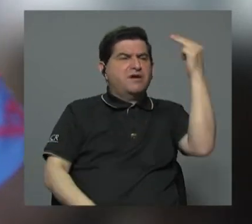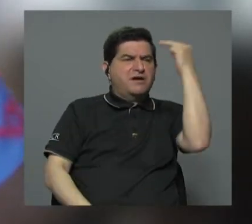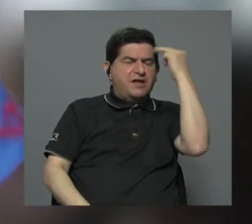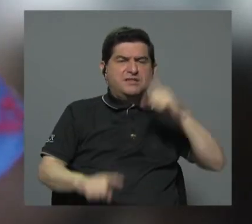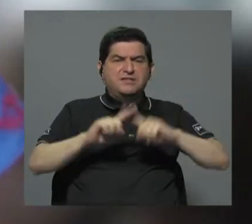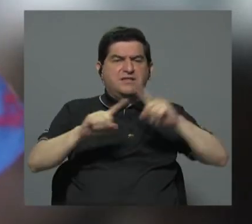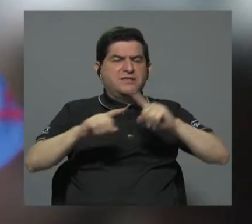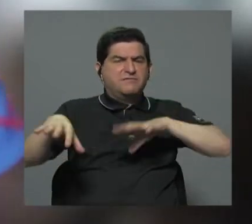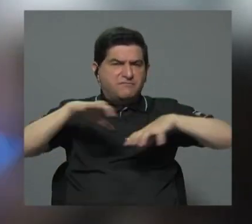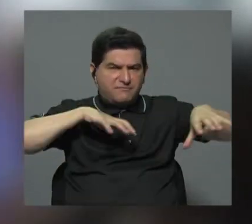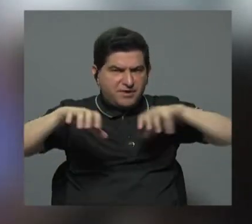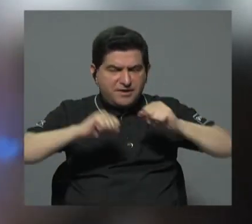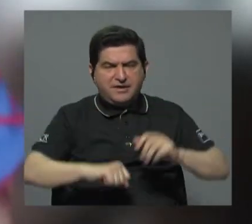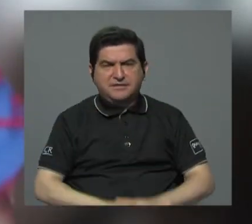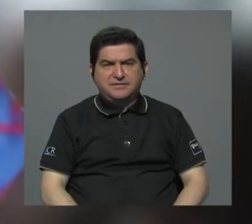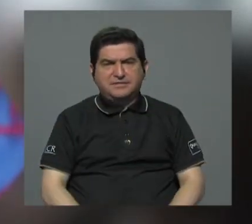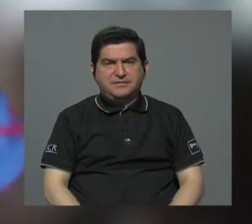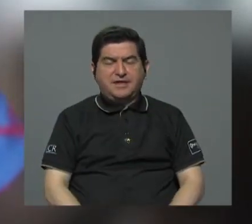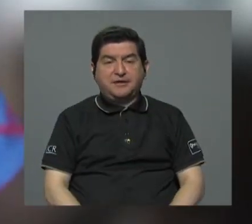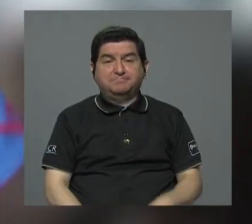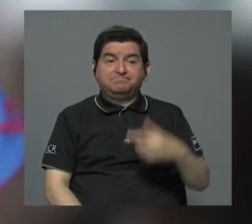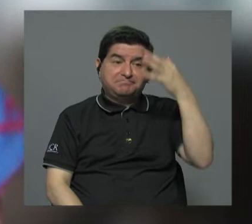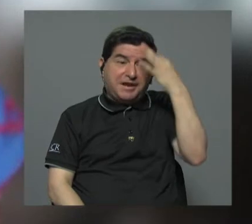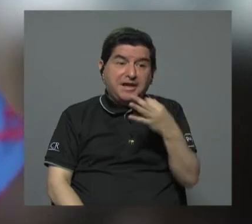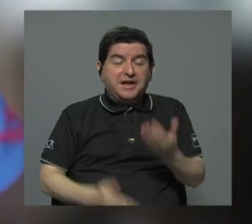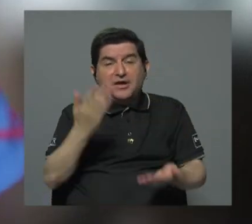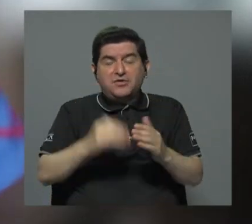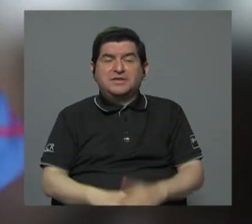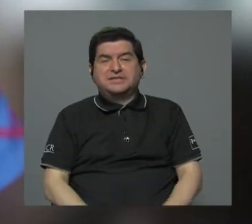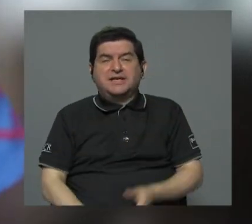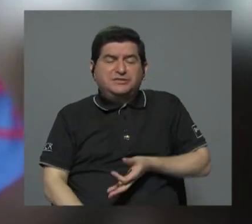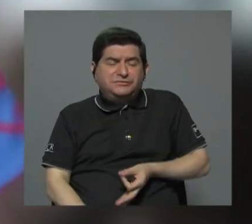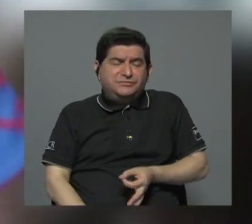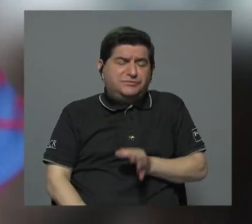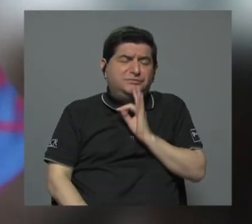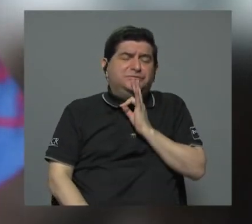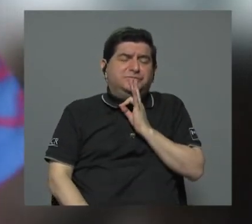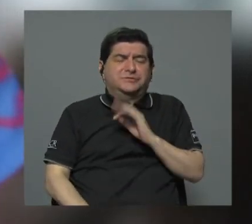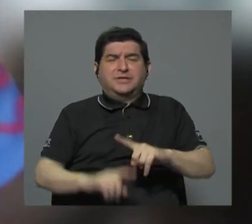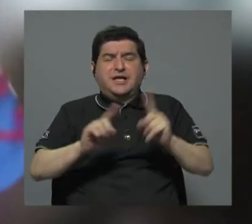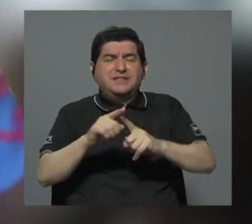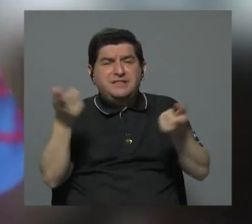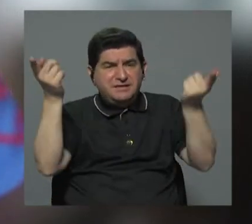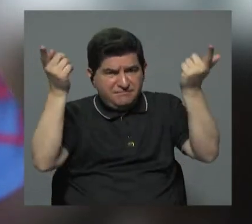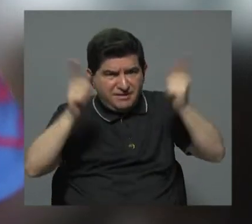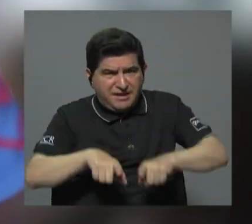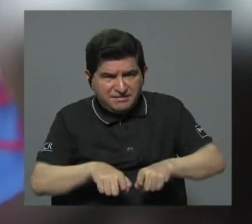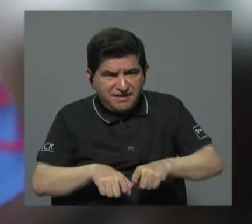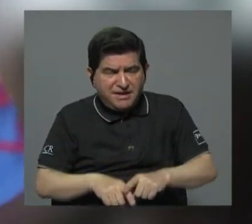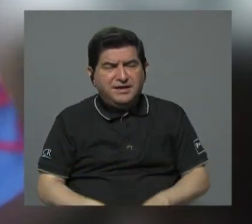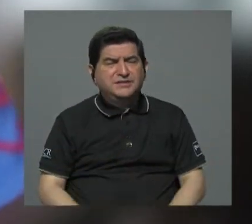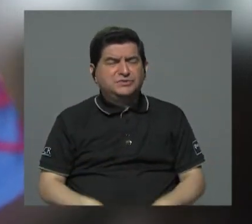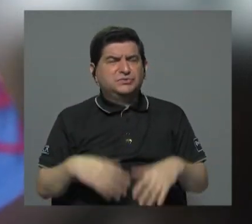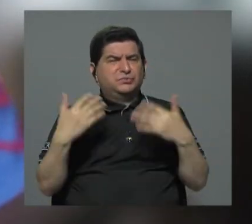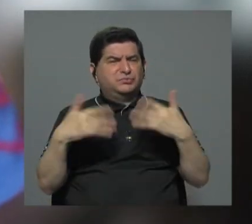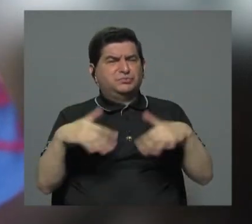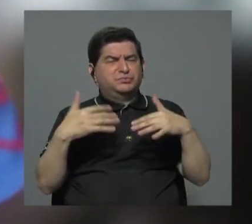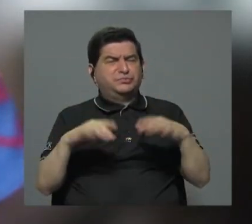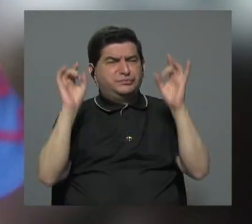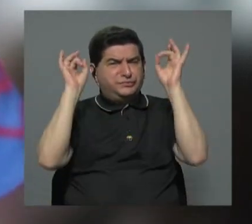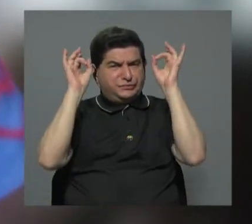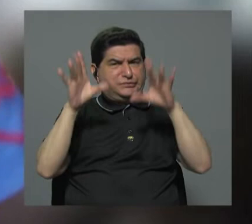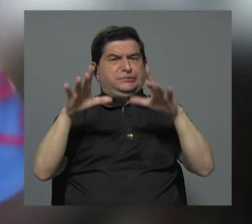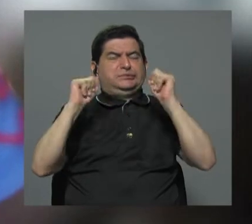de actuar, y pues me imagino que las decepciones en muchos casos pues fueron pues muy trágicas,